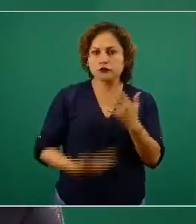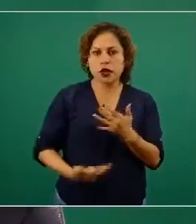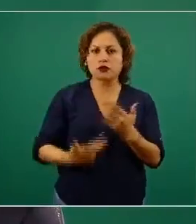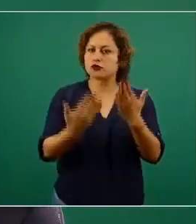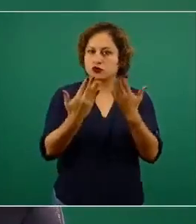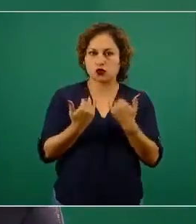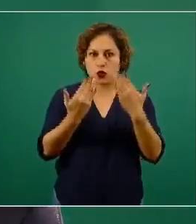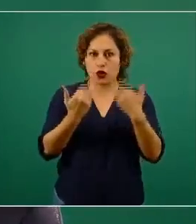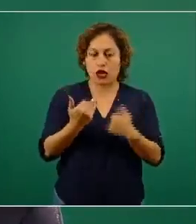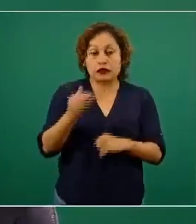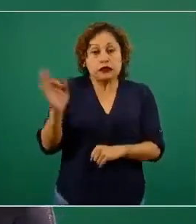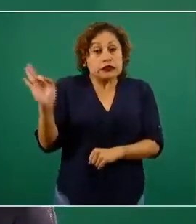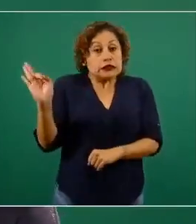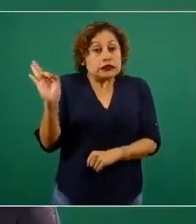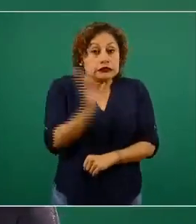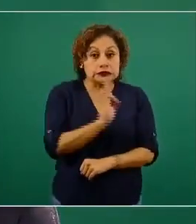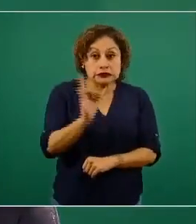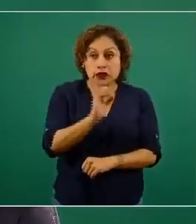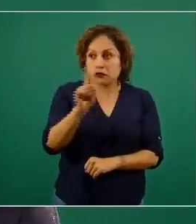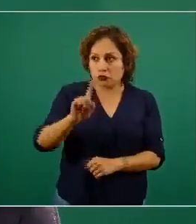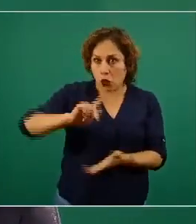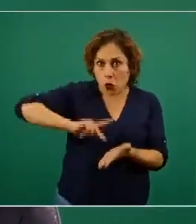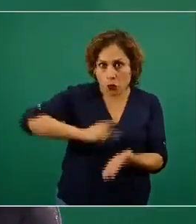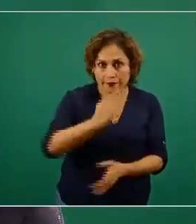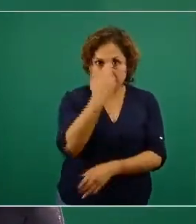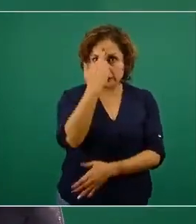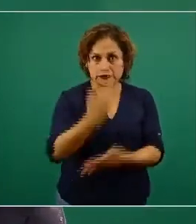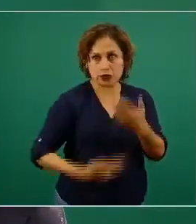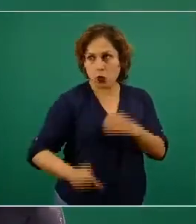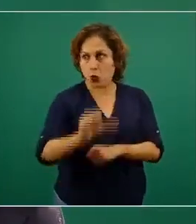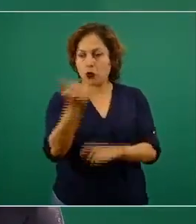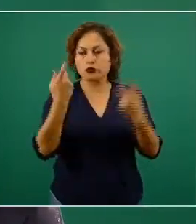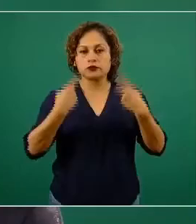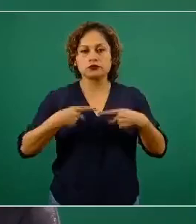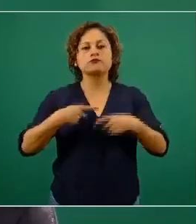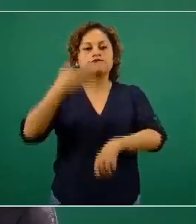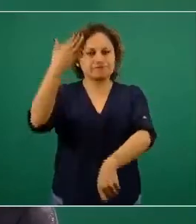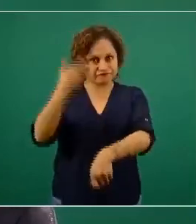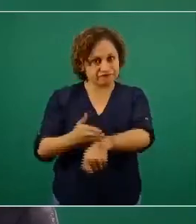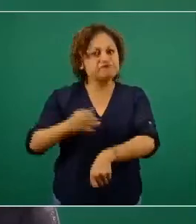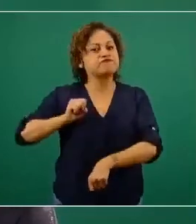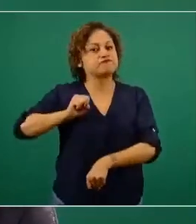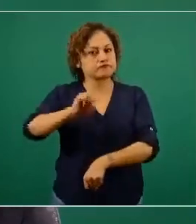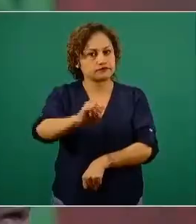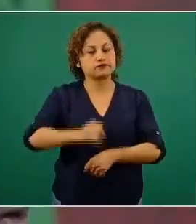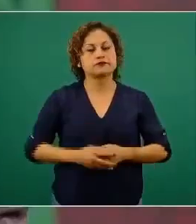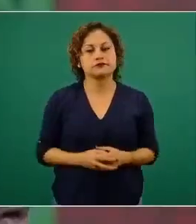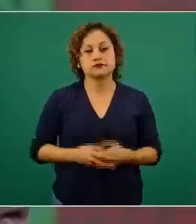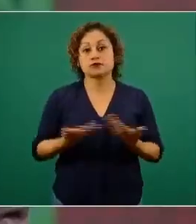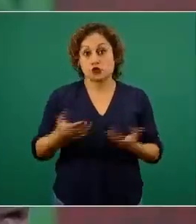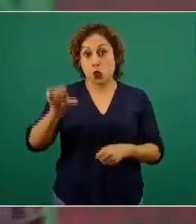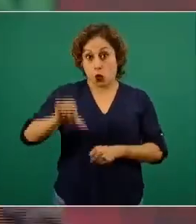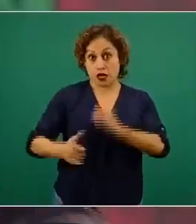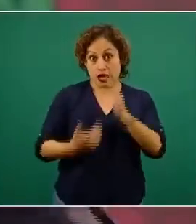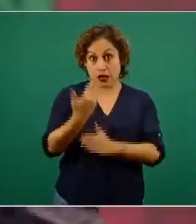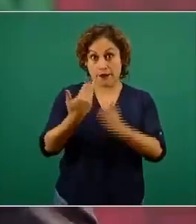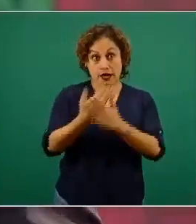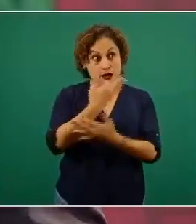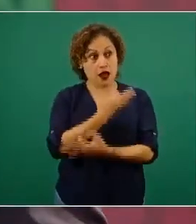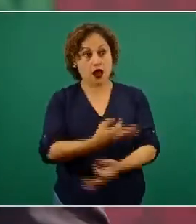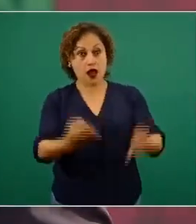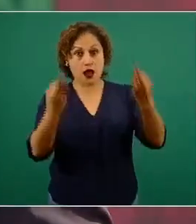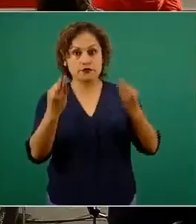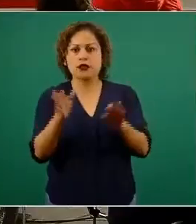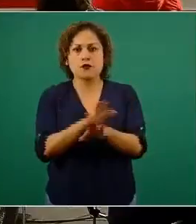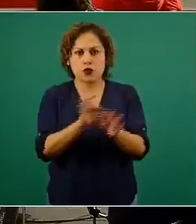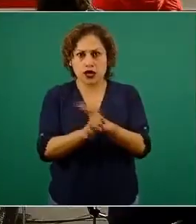ser sancionados, no hay duda alguna. Y como decíamos también en la mañana, existimos personal de salud, por ejemplo